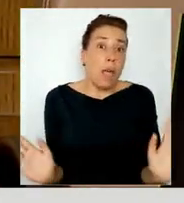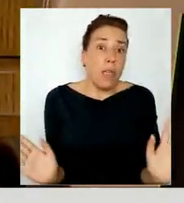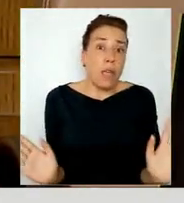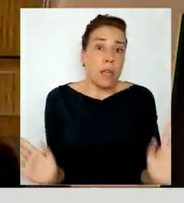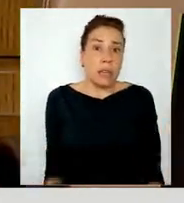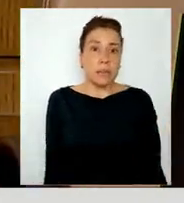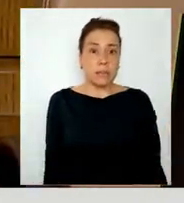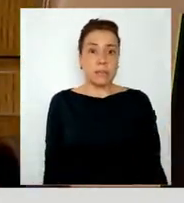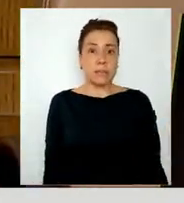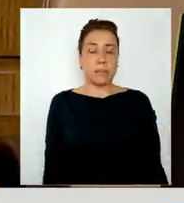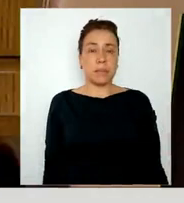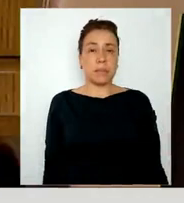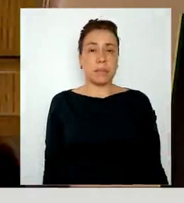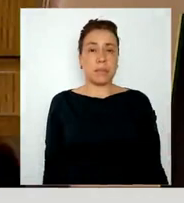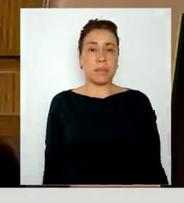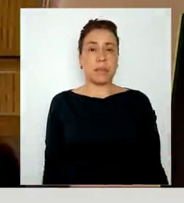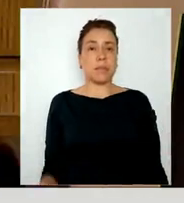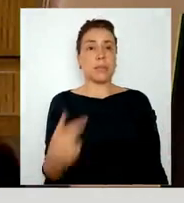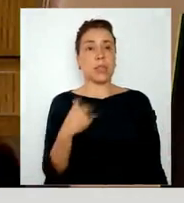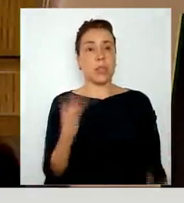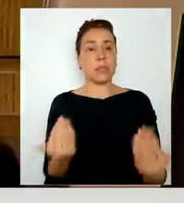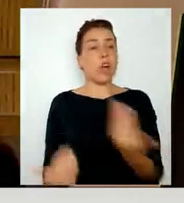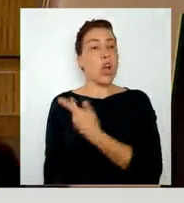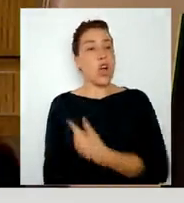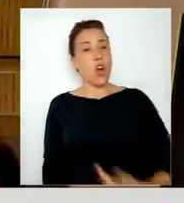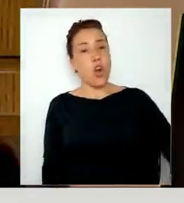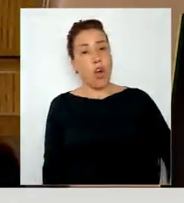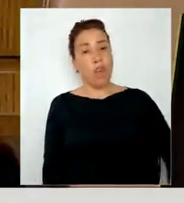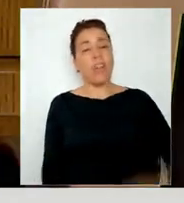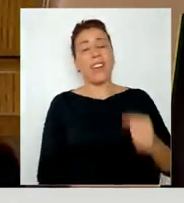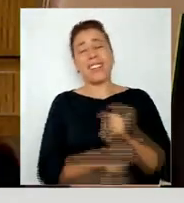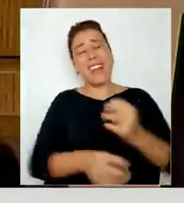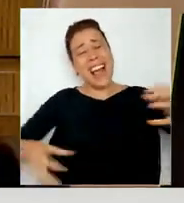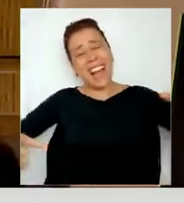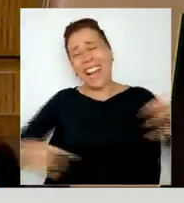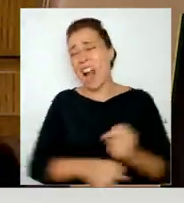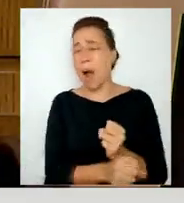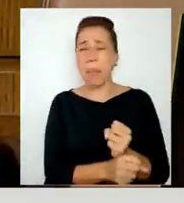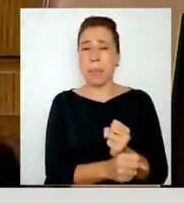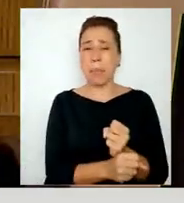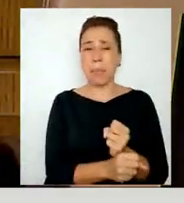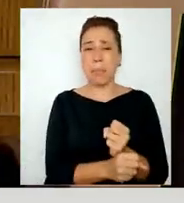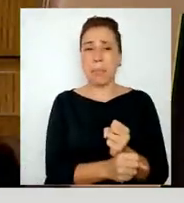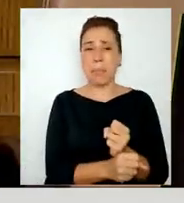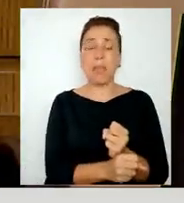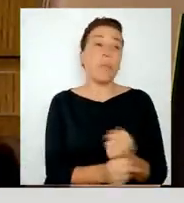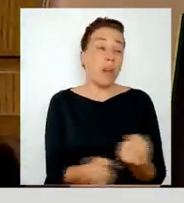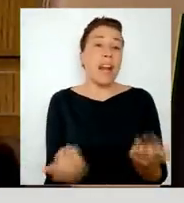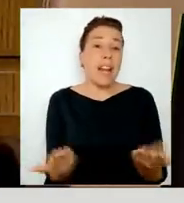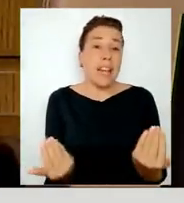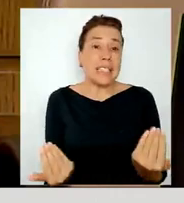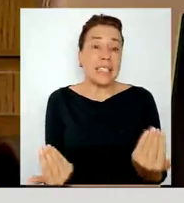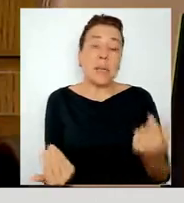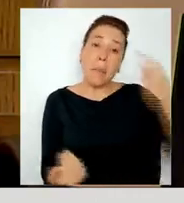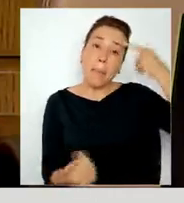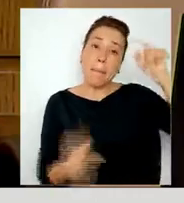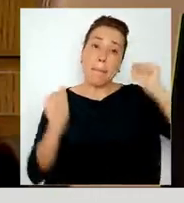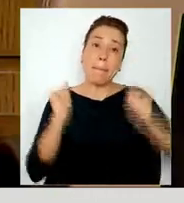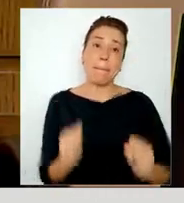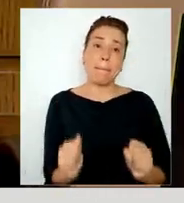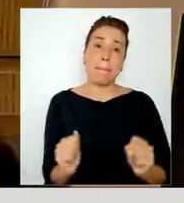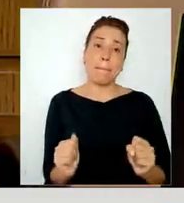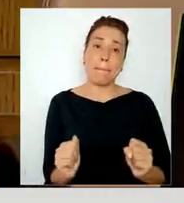Espero que el gobierno actúe con la prontitud la celeridad que necesitamos para poder tomar